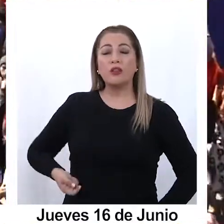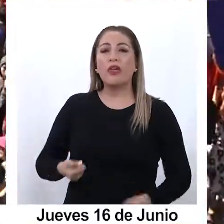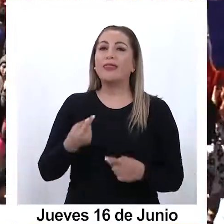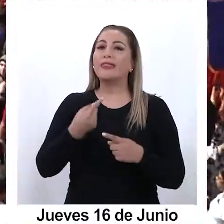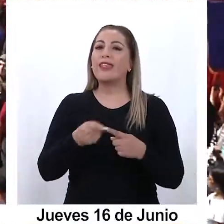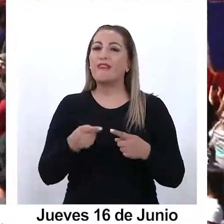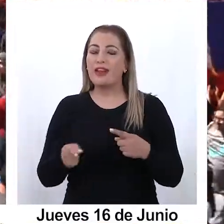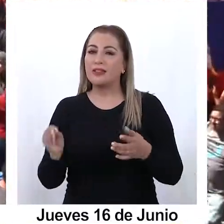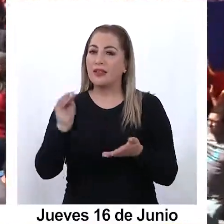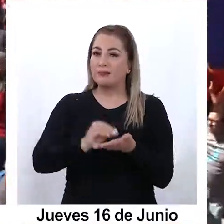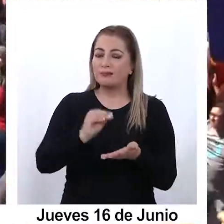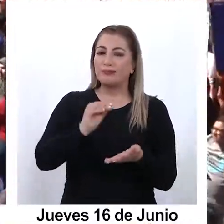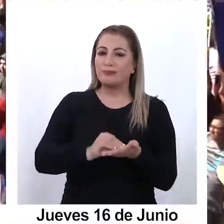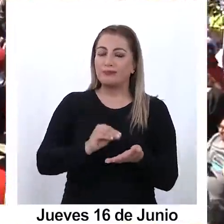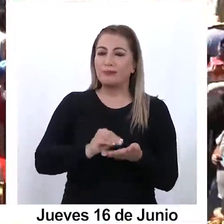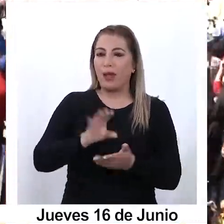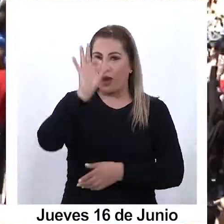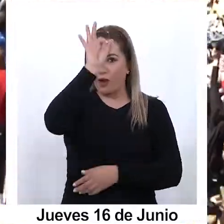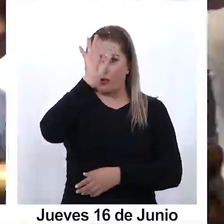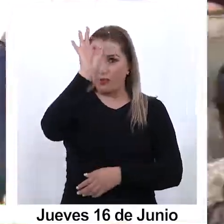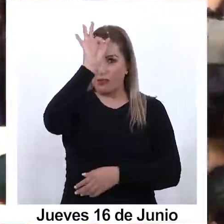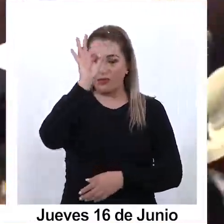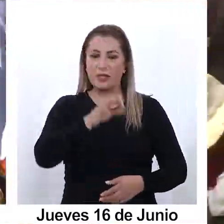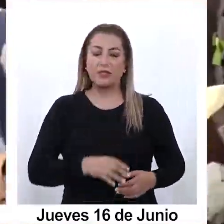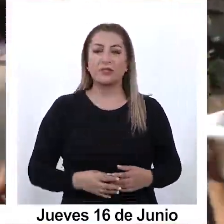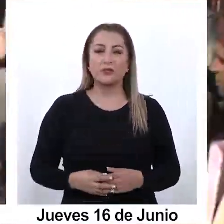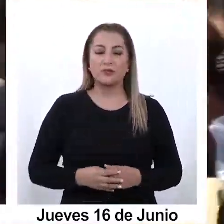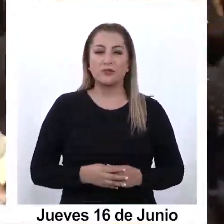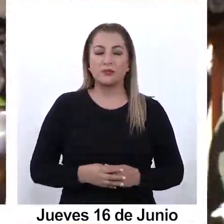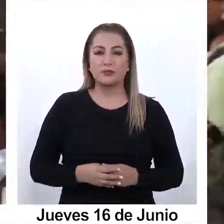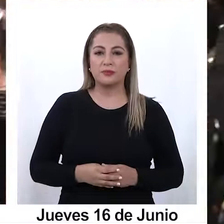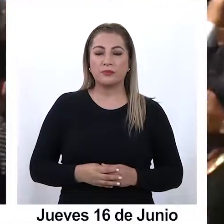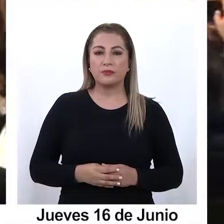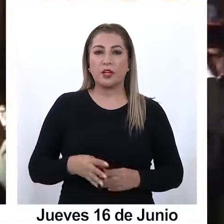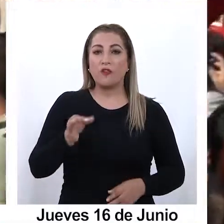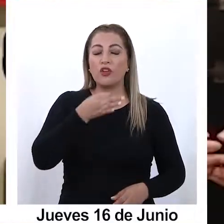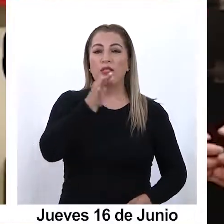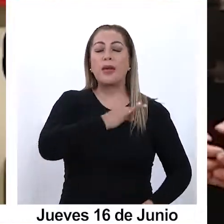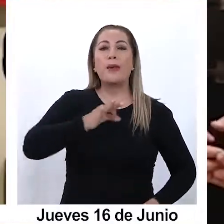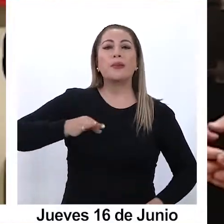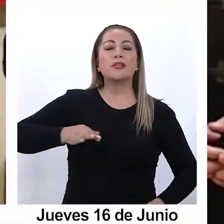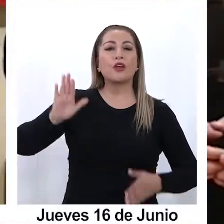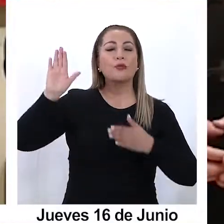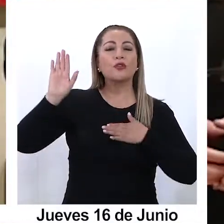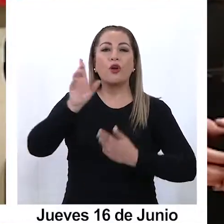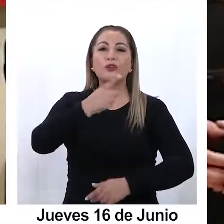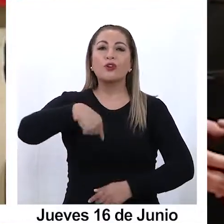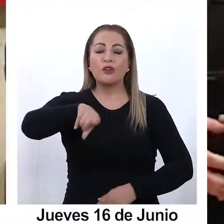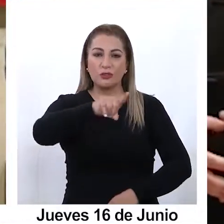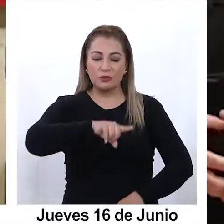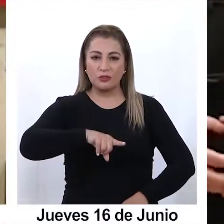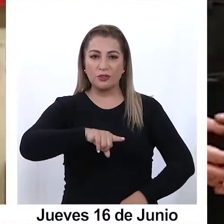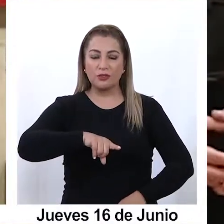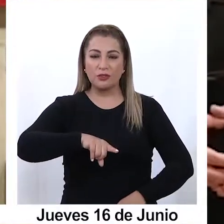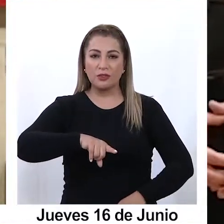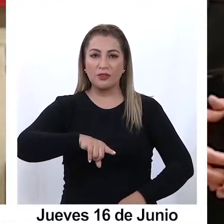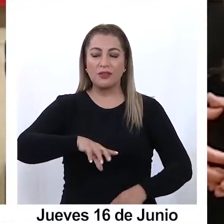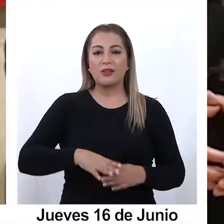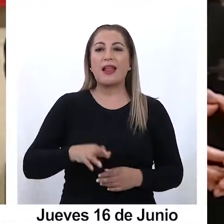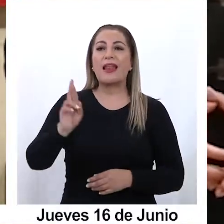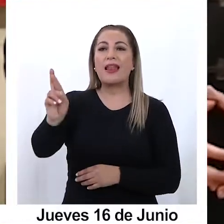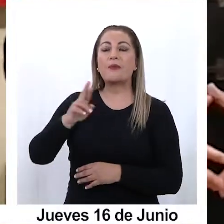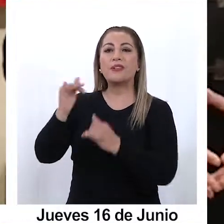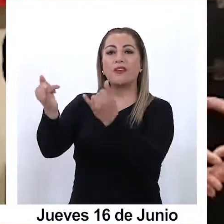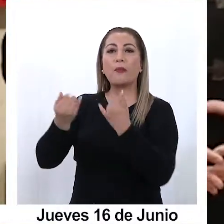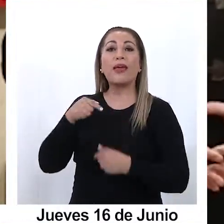sumar otras voces a su opinión. Les podemos contar que la ministra se comprometió con nosotros a podernos entregar